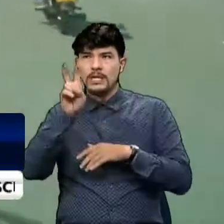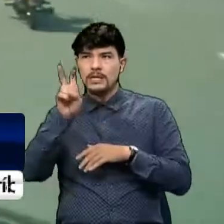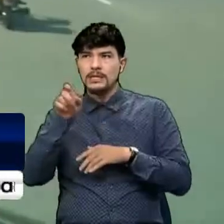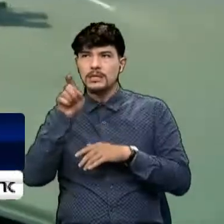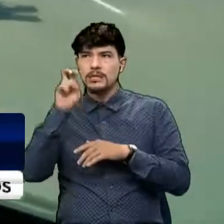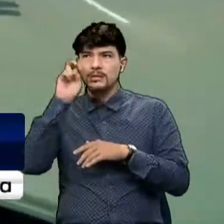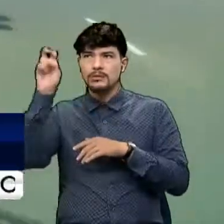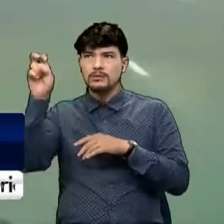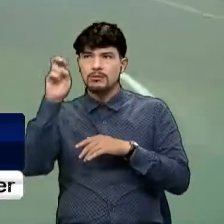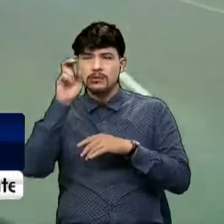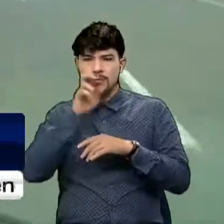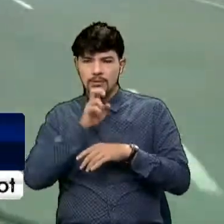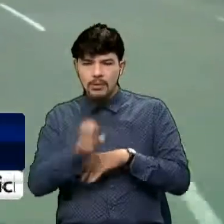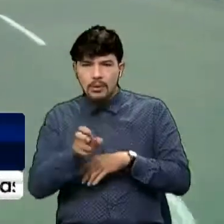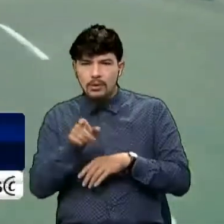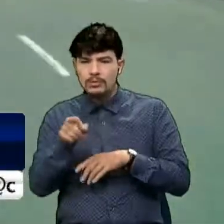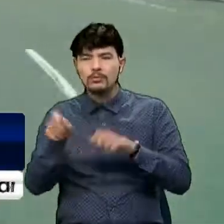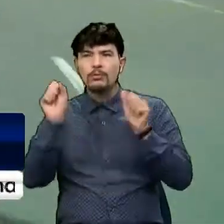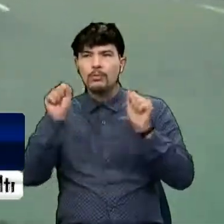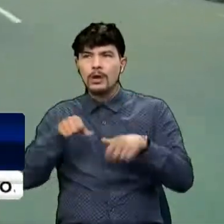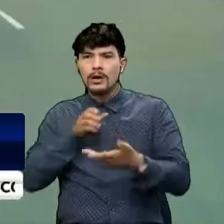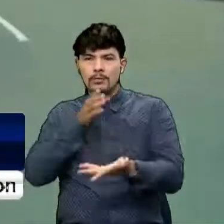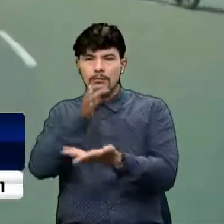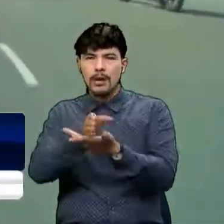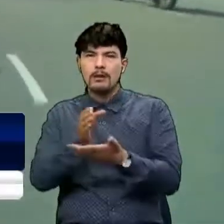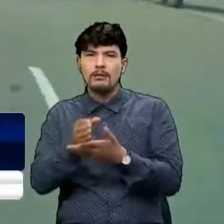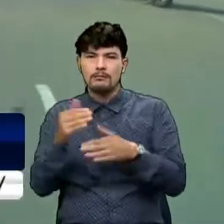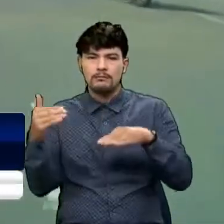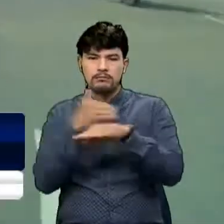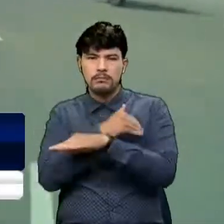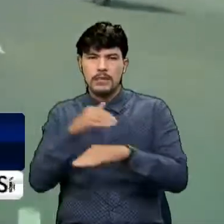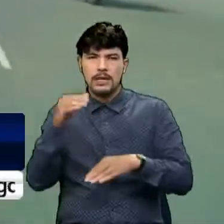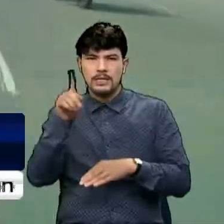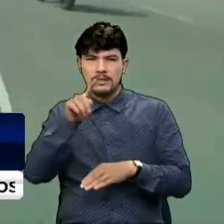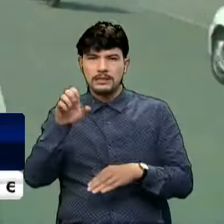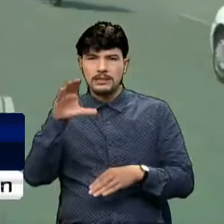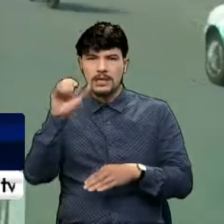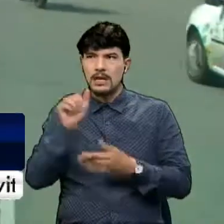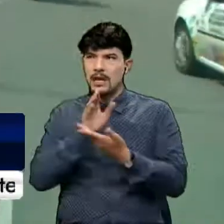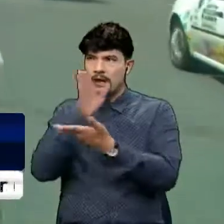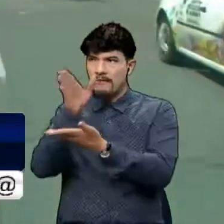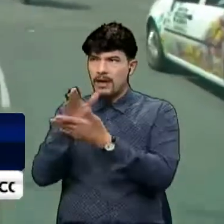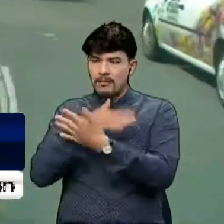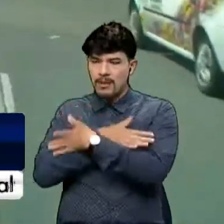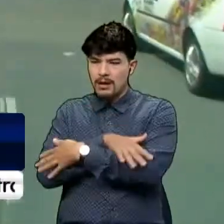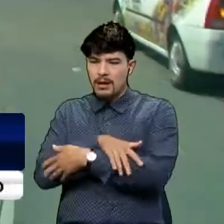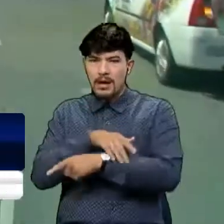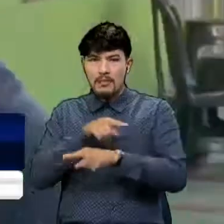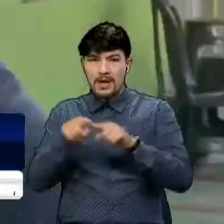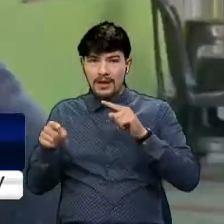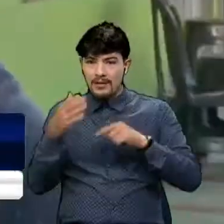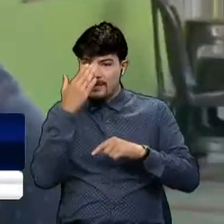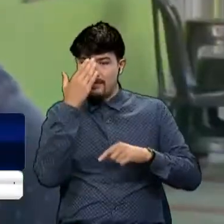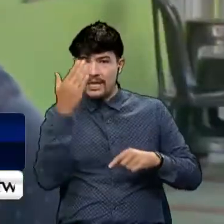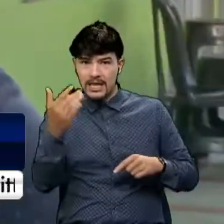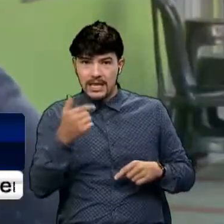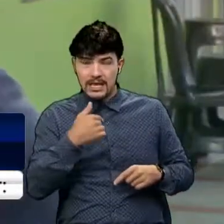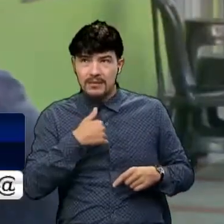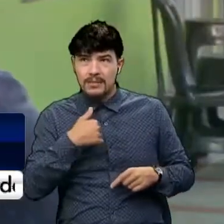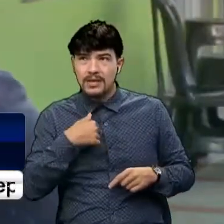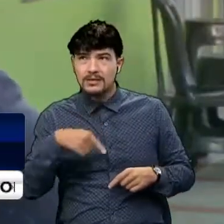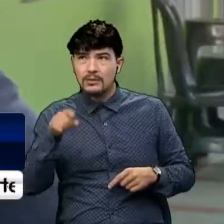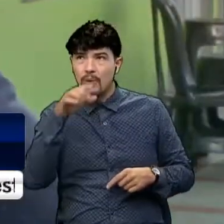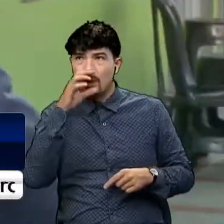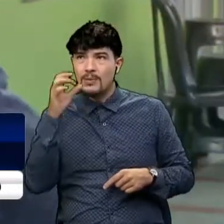tranquilamente puede la quebrada en la avenida quebradaseca subiendo hacia pamplona pero delante mío el señor interventor dijo